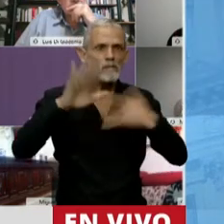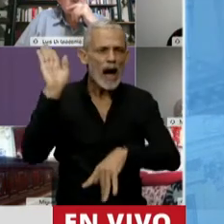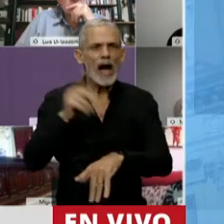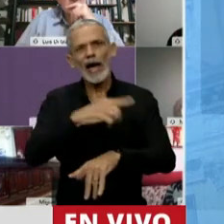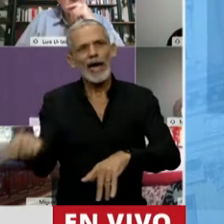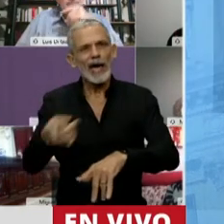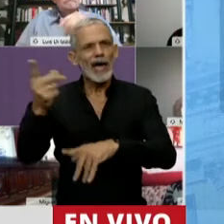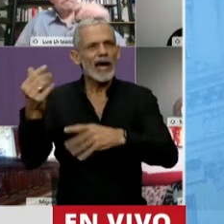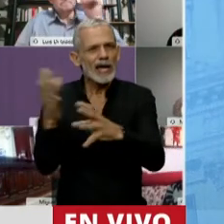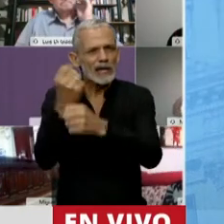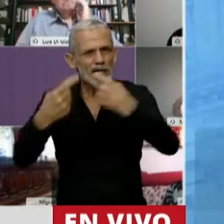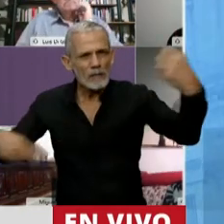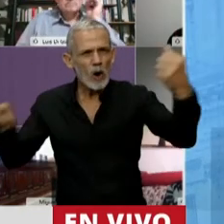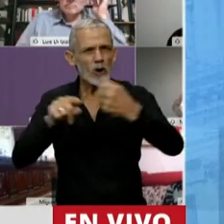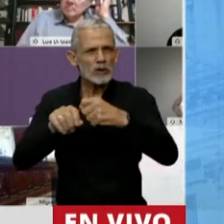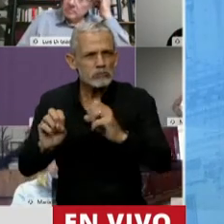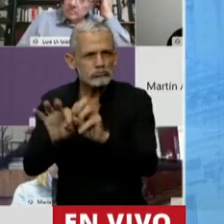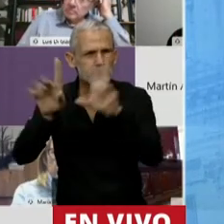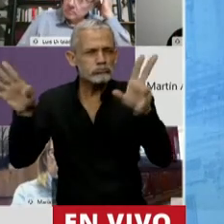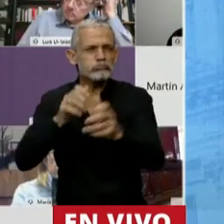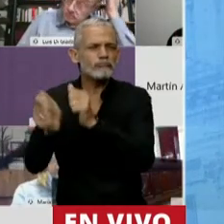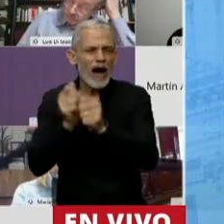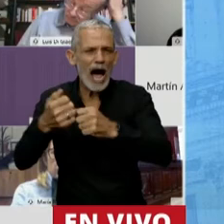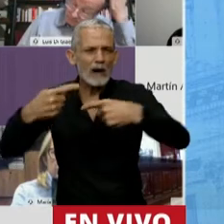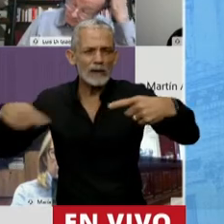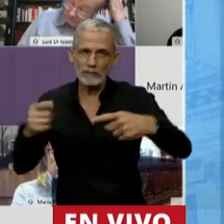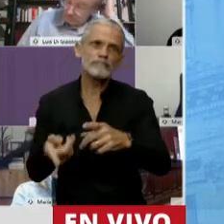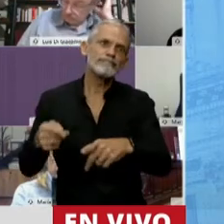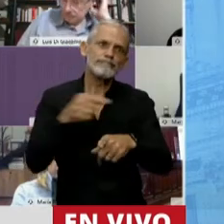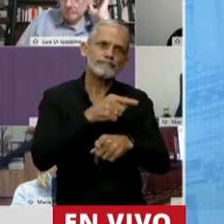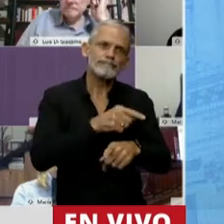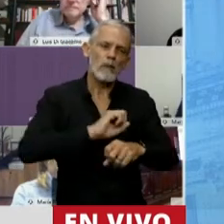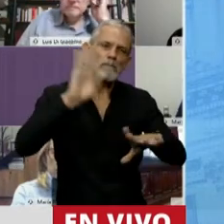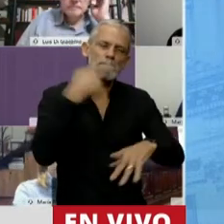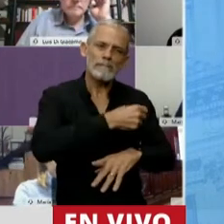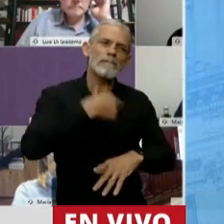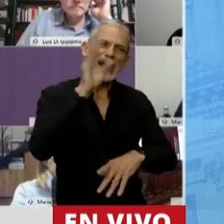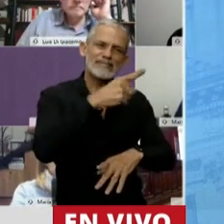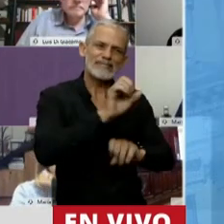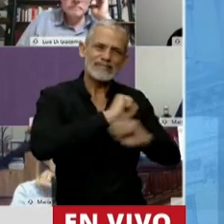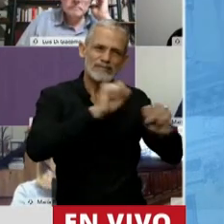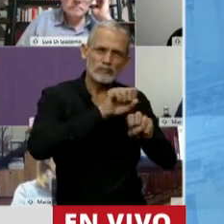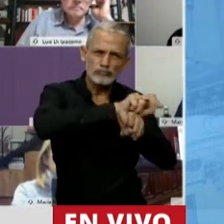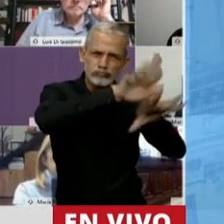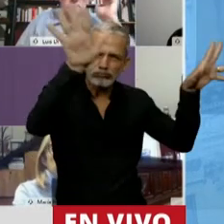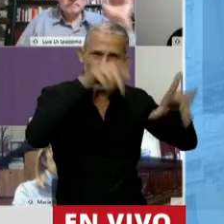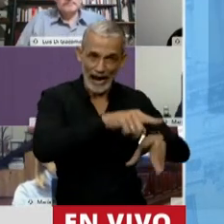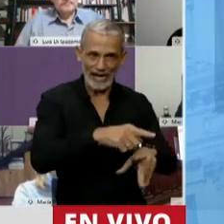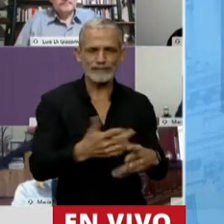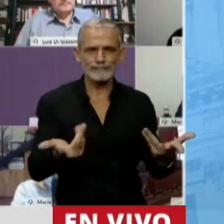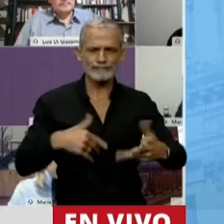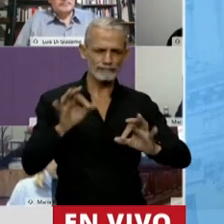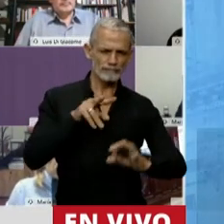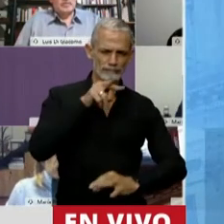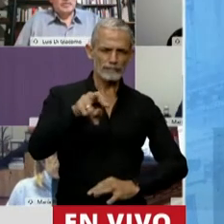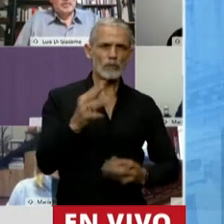industria o del sector energético. Más allá de los sobrados ejemplos sobre la especulación con el cambio de uso de suelo, además basta ver con